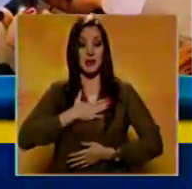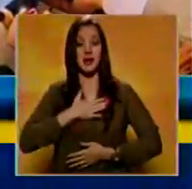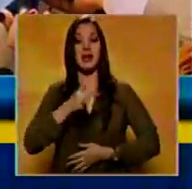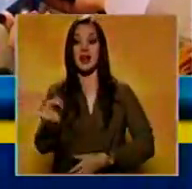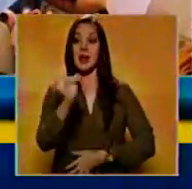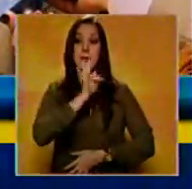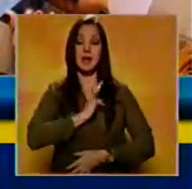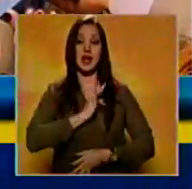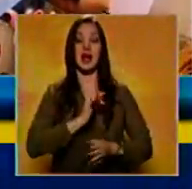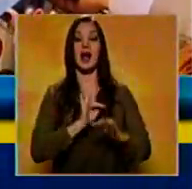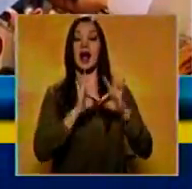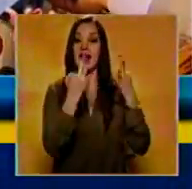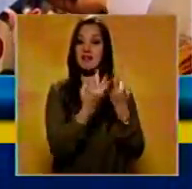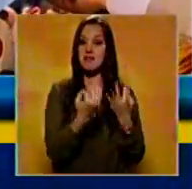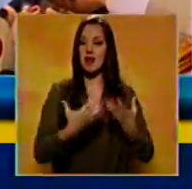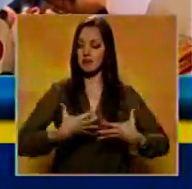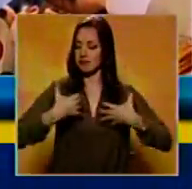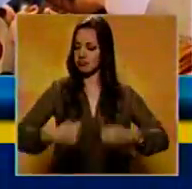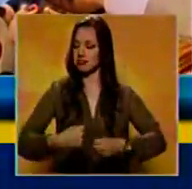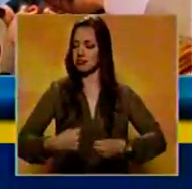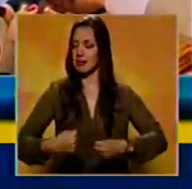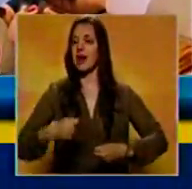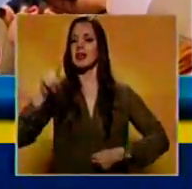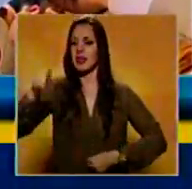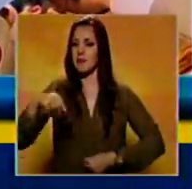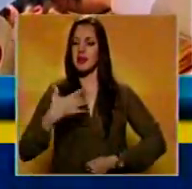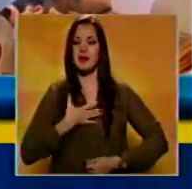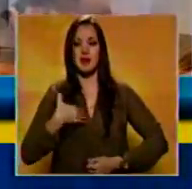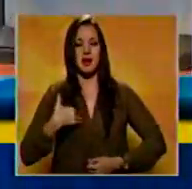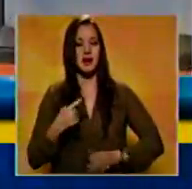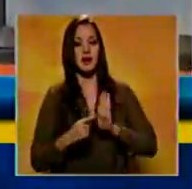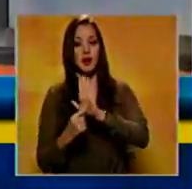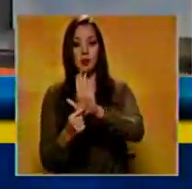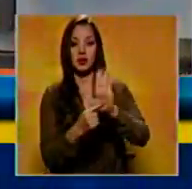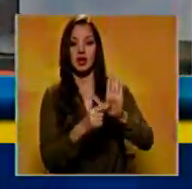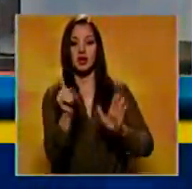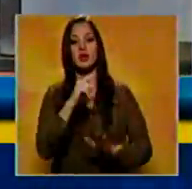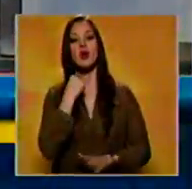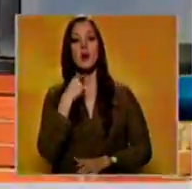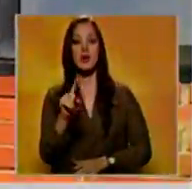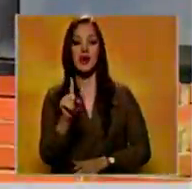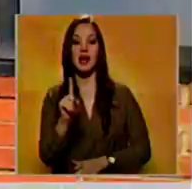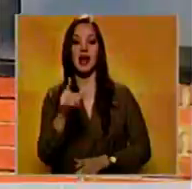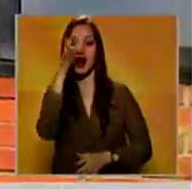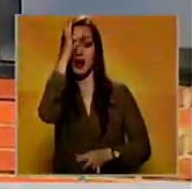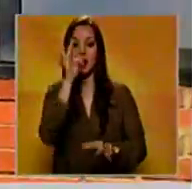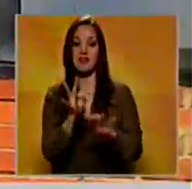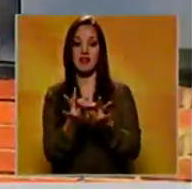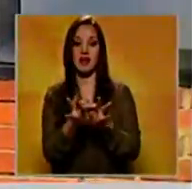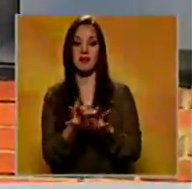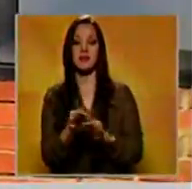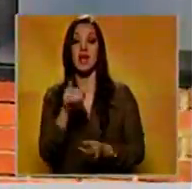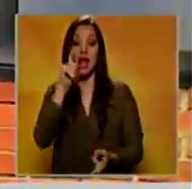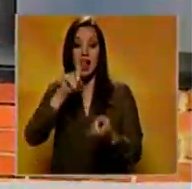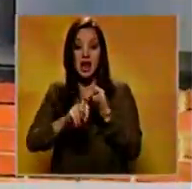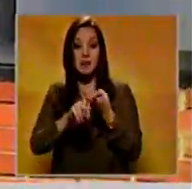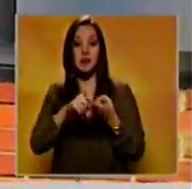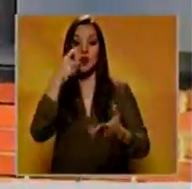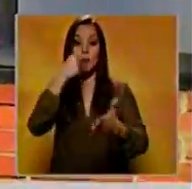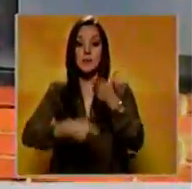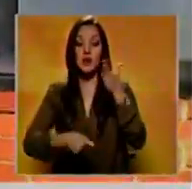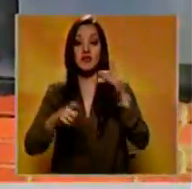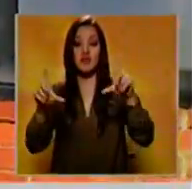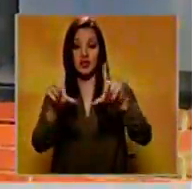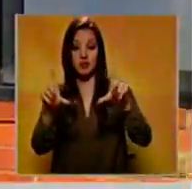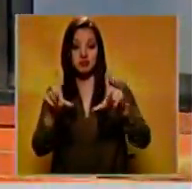es la que quiere transmitirle a todos los venezolanos, que no perdamos la fe. Patricia de Ceballos informó que su esposo tiene prohibición de hablar a los medios de comunicación y de